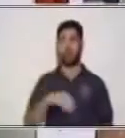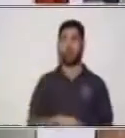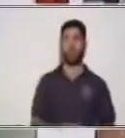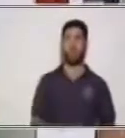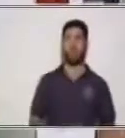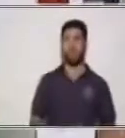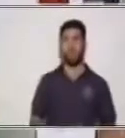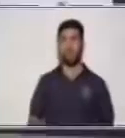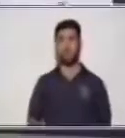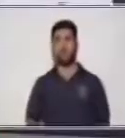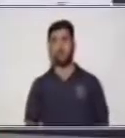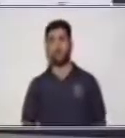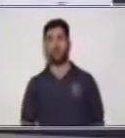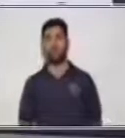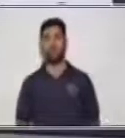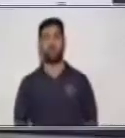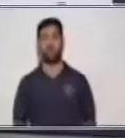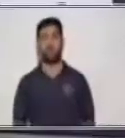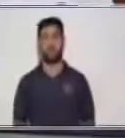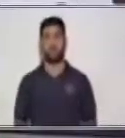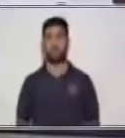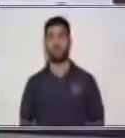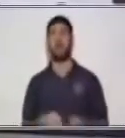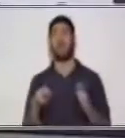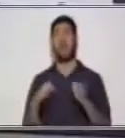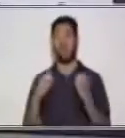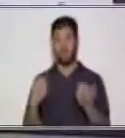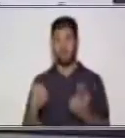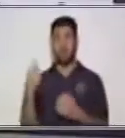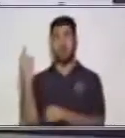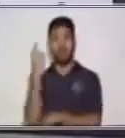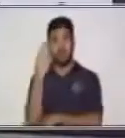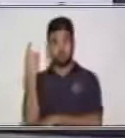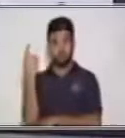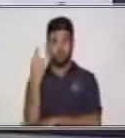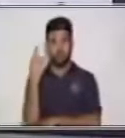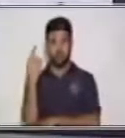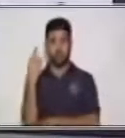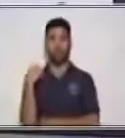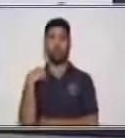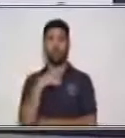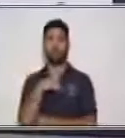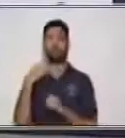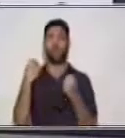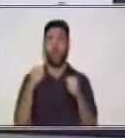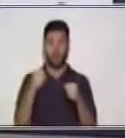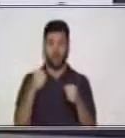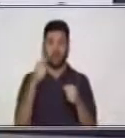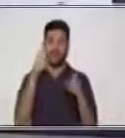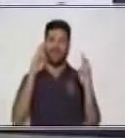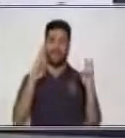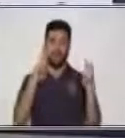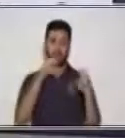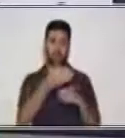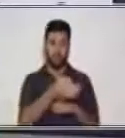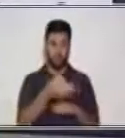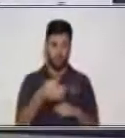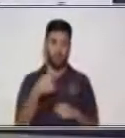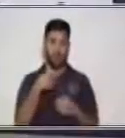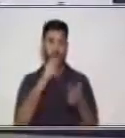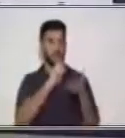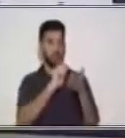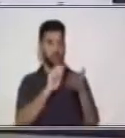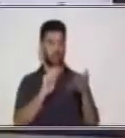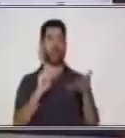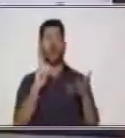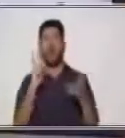dice 5 quetzales, ¿verdad? Entonces es muy importante que cuando trabajemos monedas, es muy importante